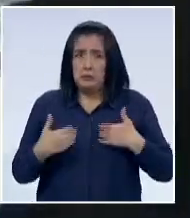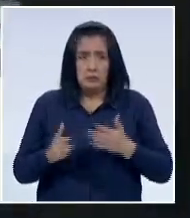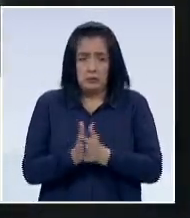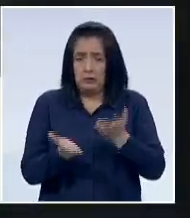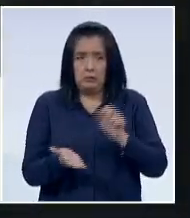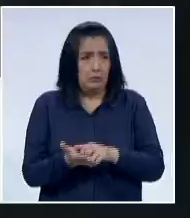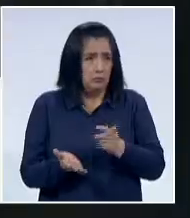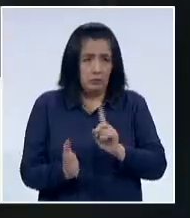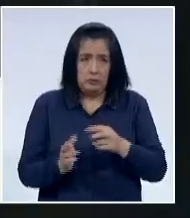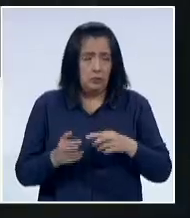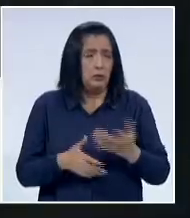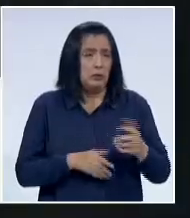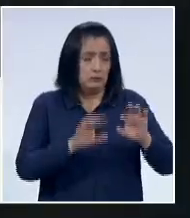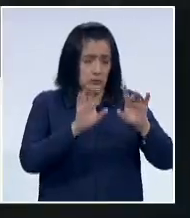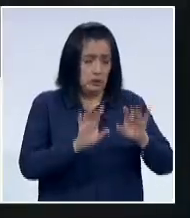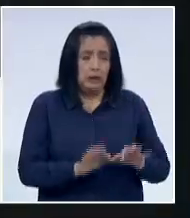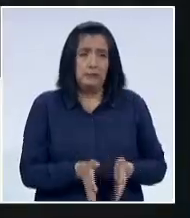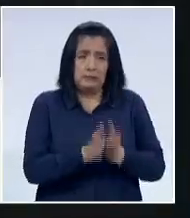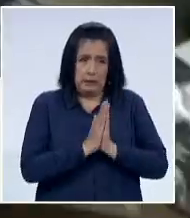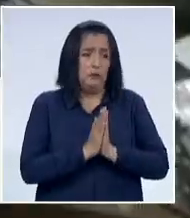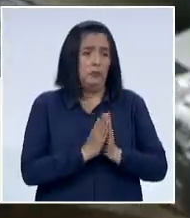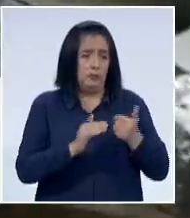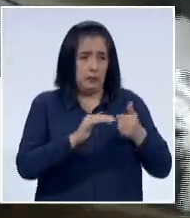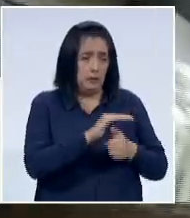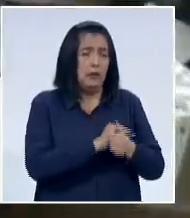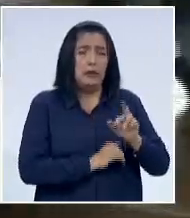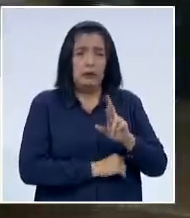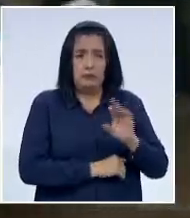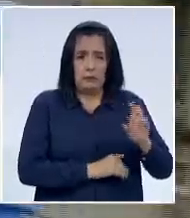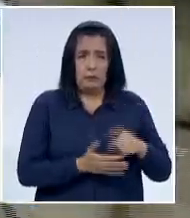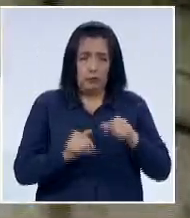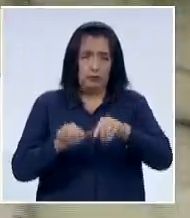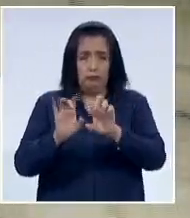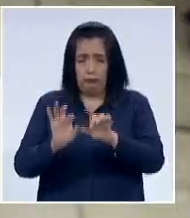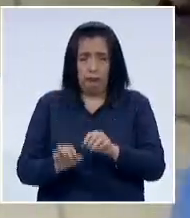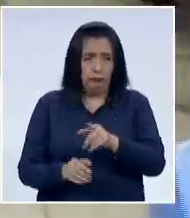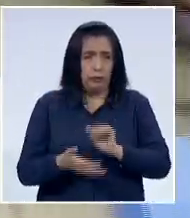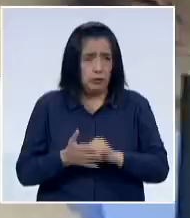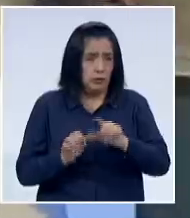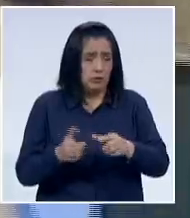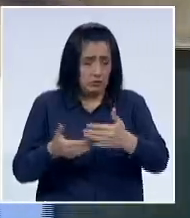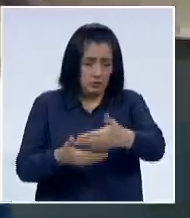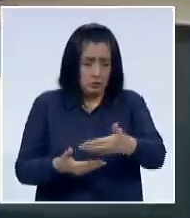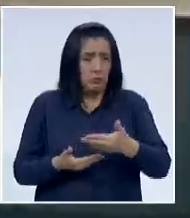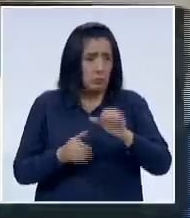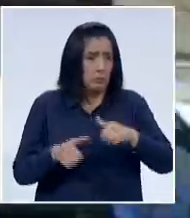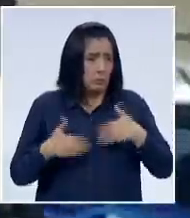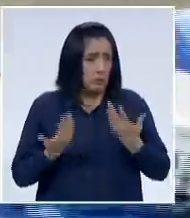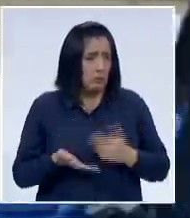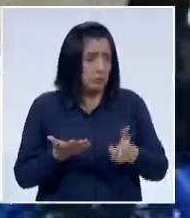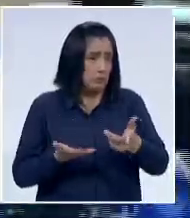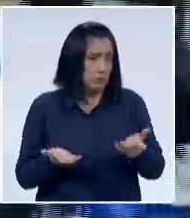visa deben realizar una carta refugio que se tramita en el mismo centro binacional, ya que con este documento pueden obtener la